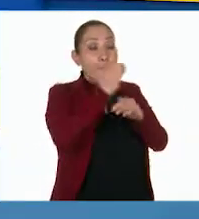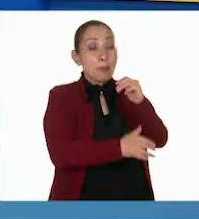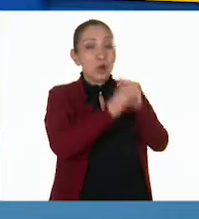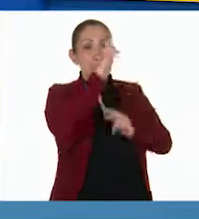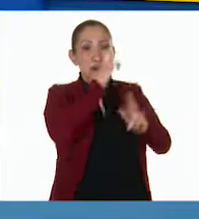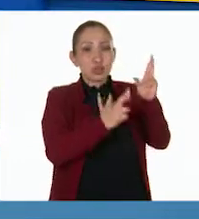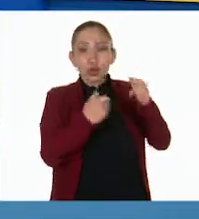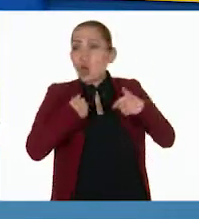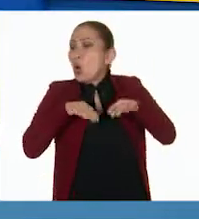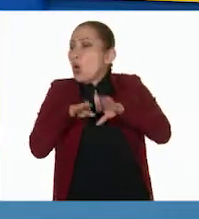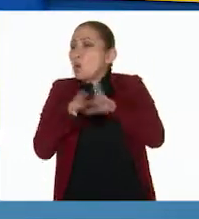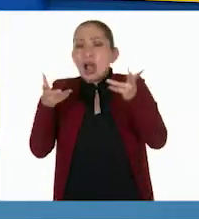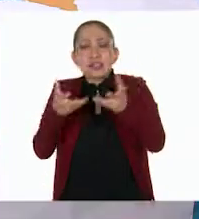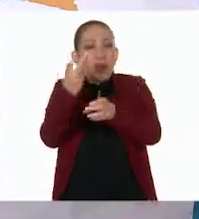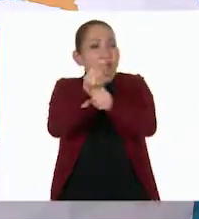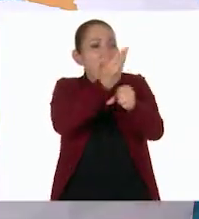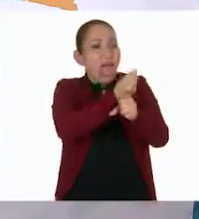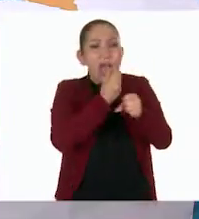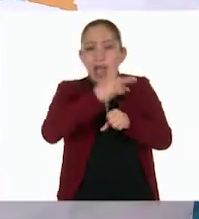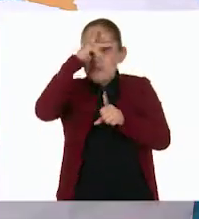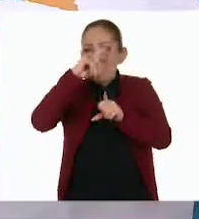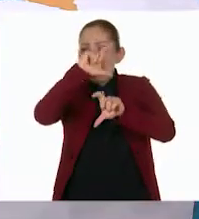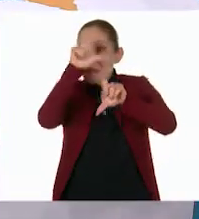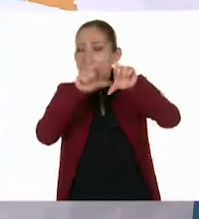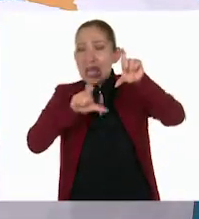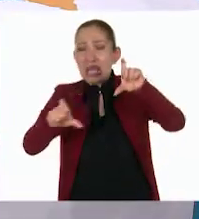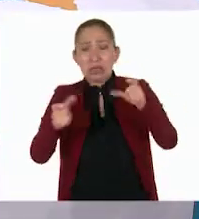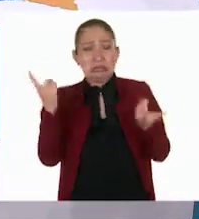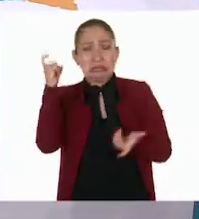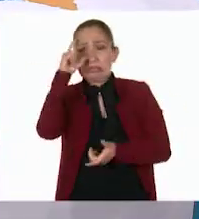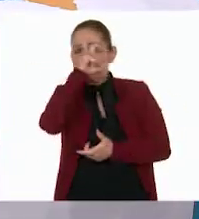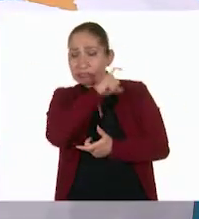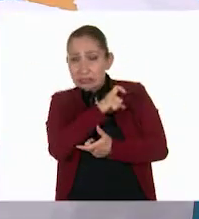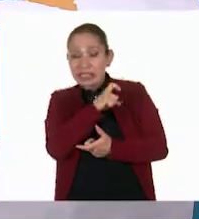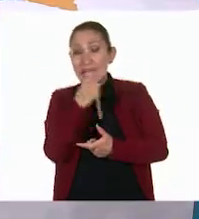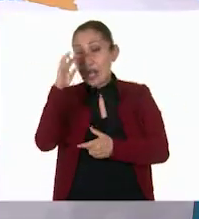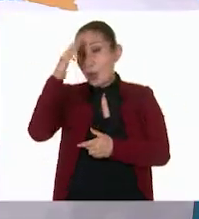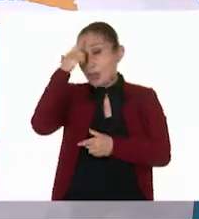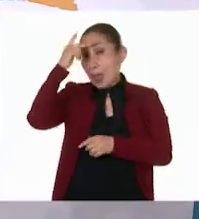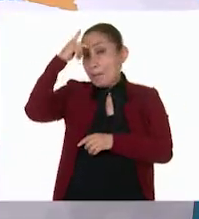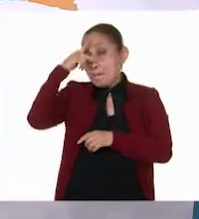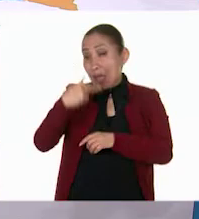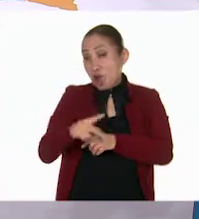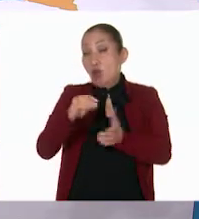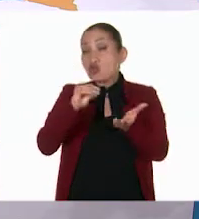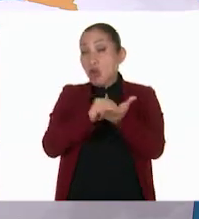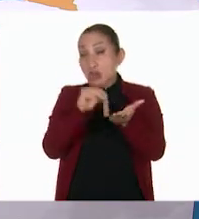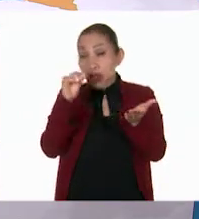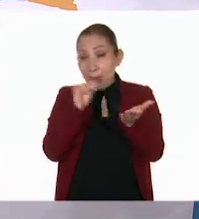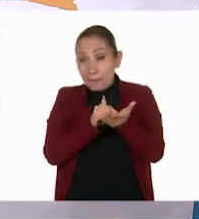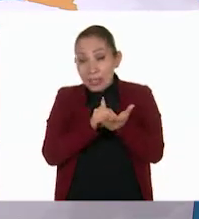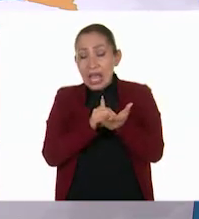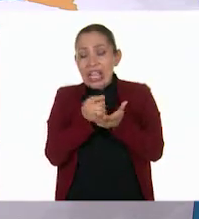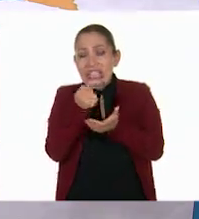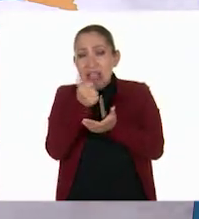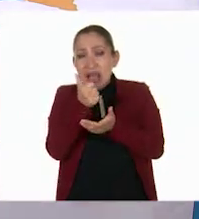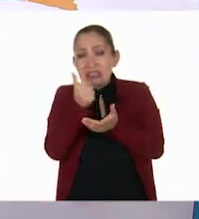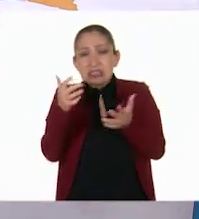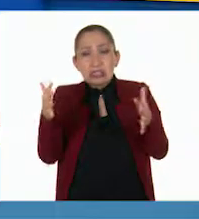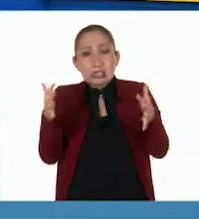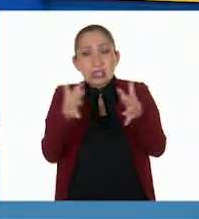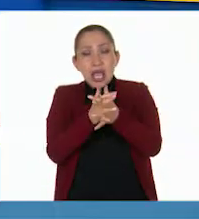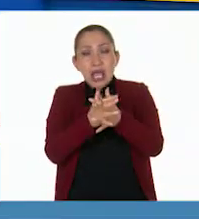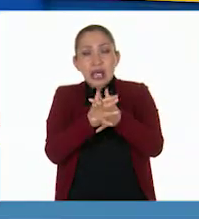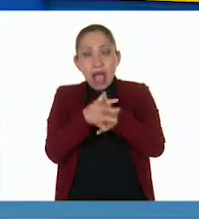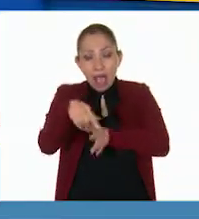¿Cómo ordenamos este país? Como recordarán allá en casa, México aún se encontraba al borde de una